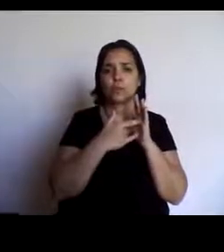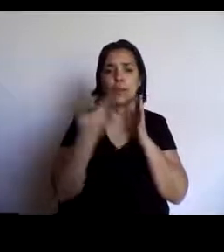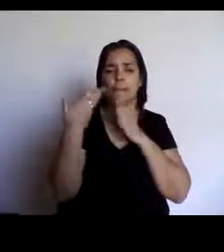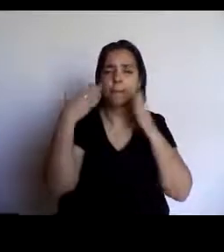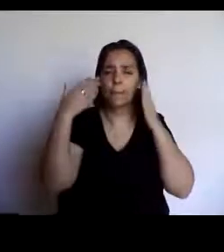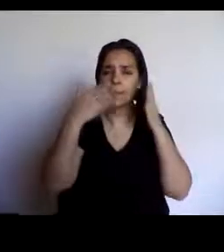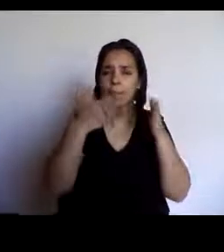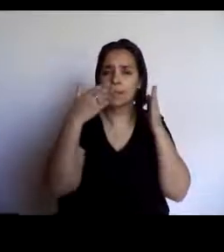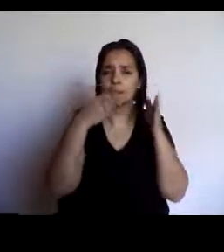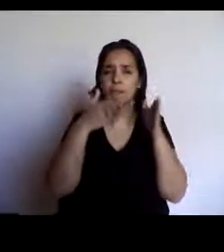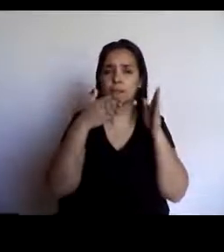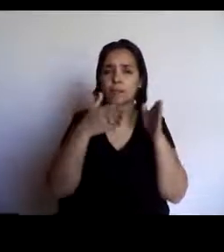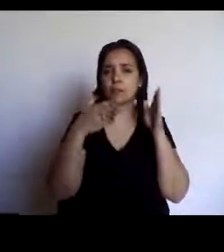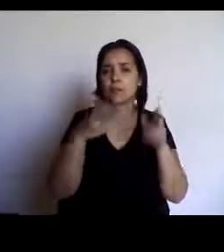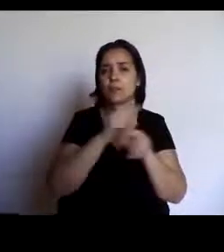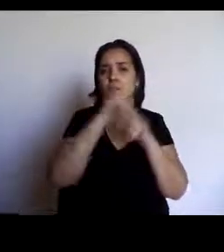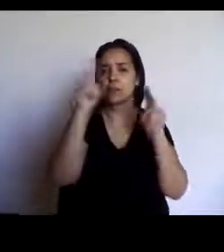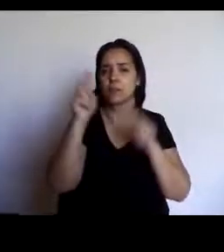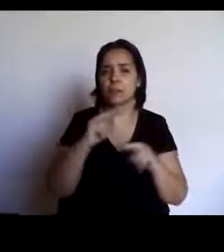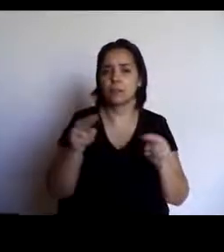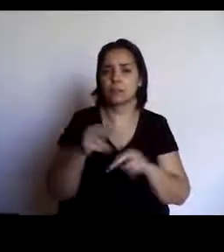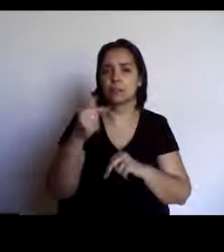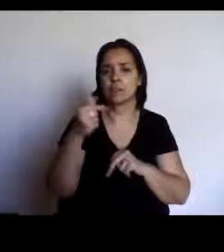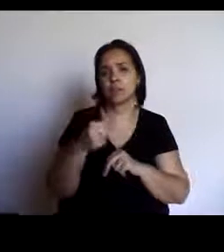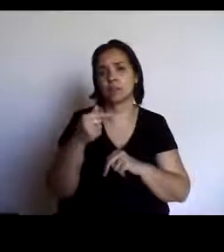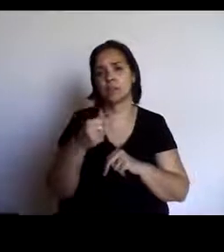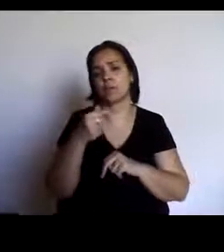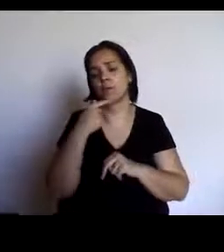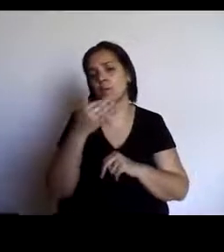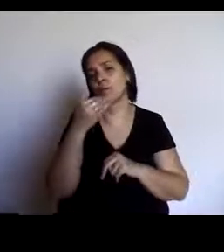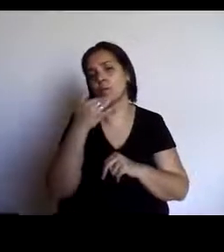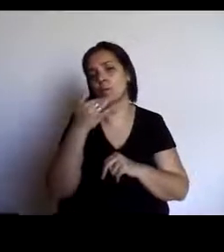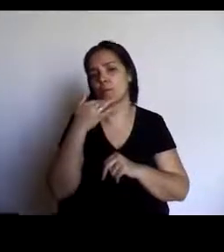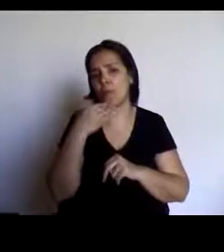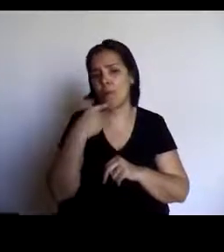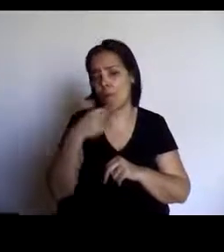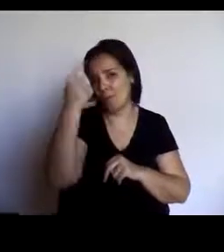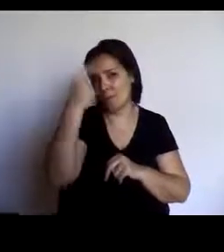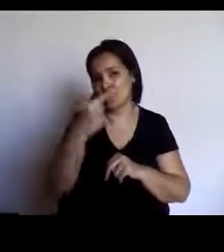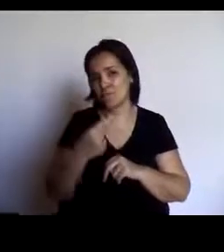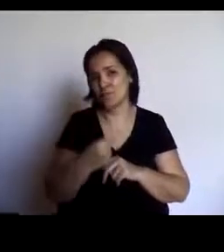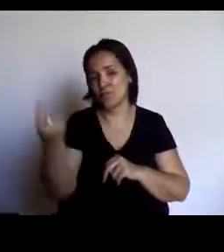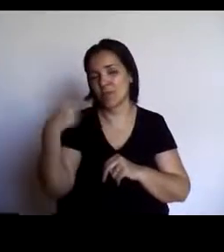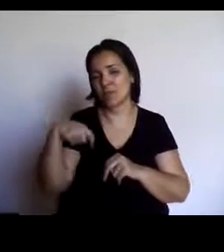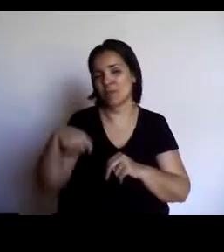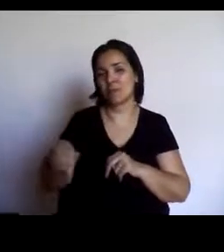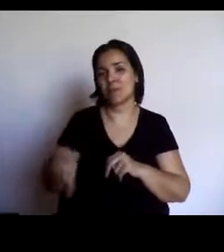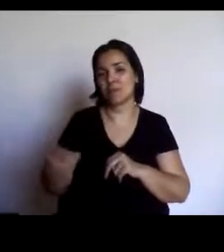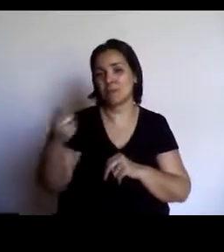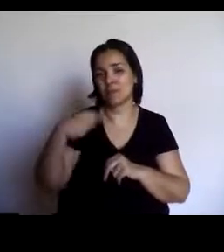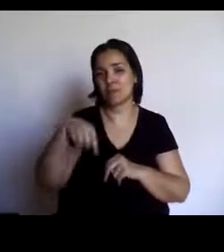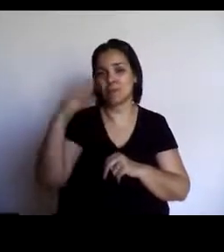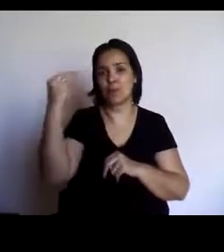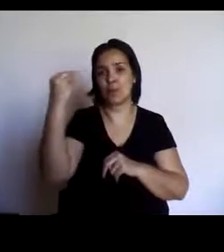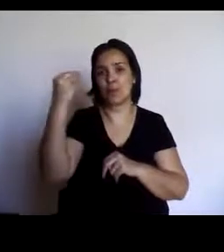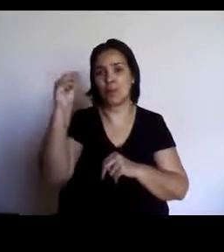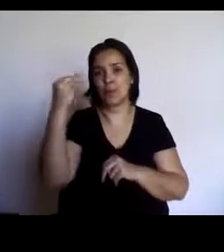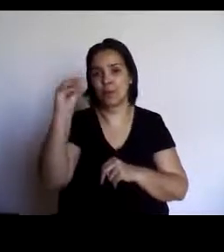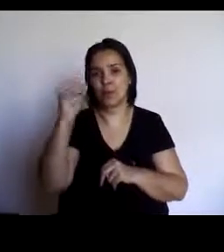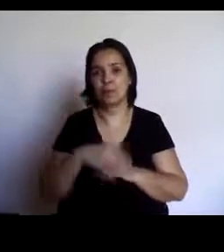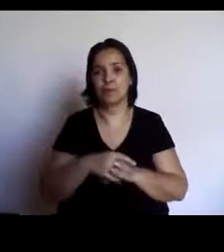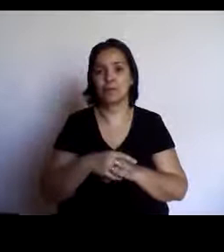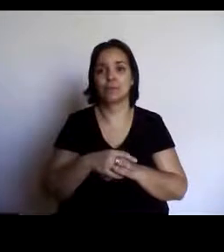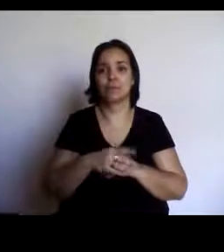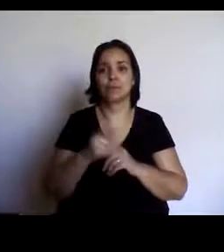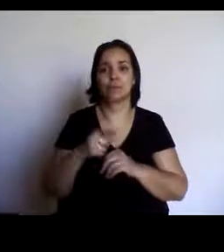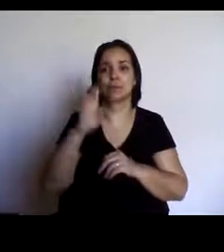esa internacionalización, entre otras cosas, por ejemplo, del perfil profesional de nuestros jóvenes. Un